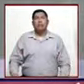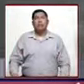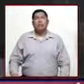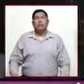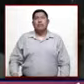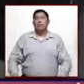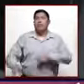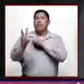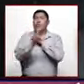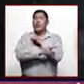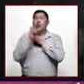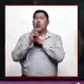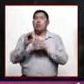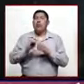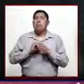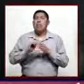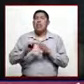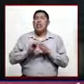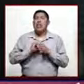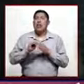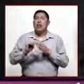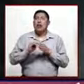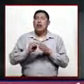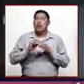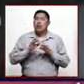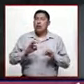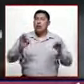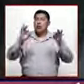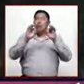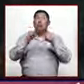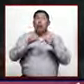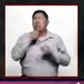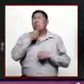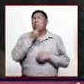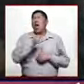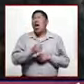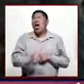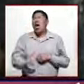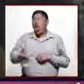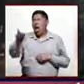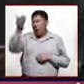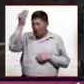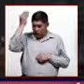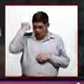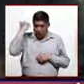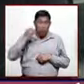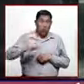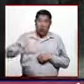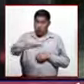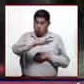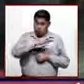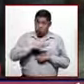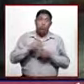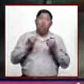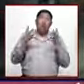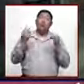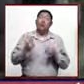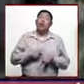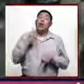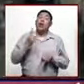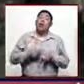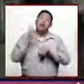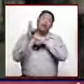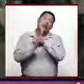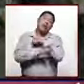El robo de metales, de piezas que puedan ser patrimoniales, en este caso incluso patronales, porque en la mayor parte de los casos se los